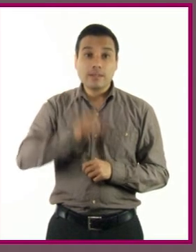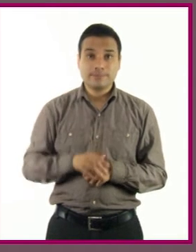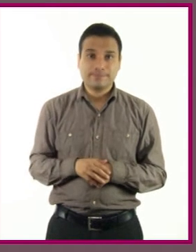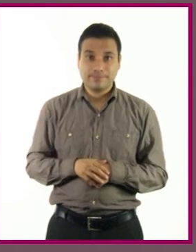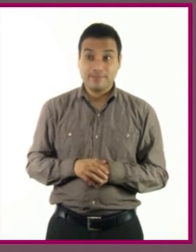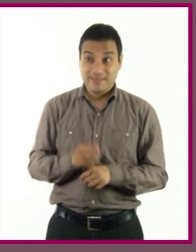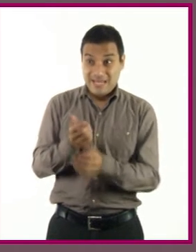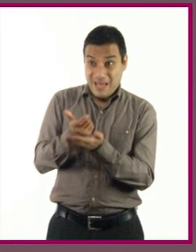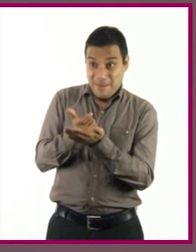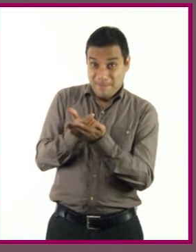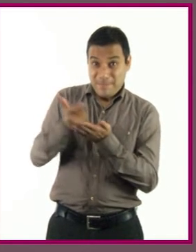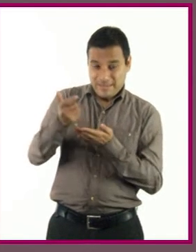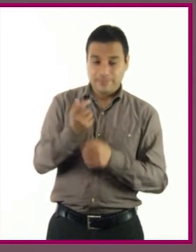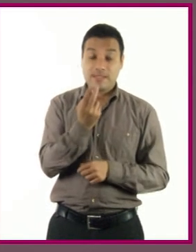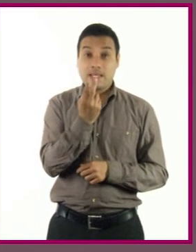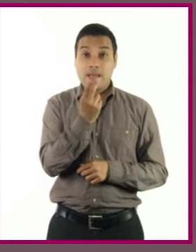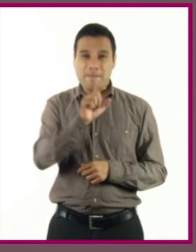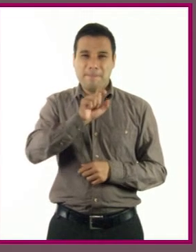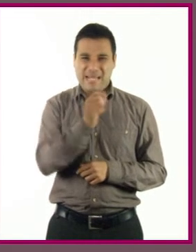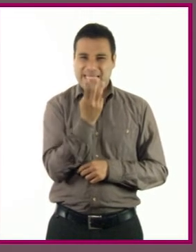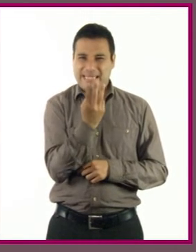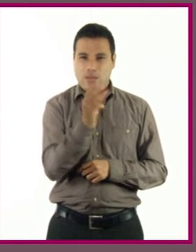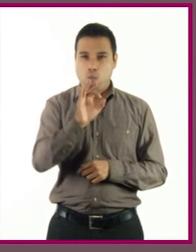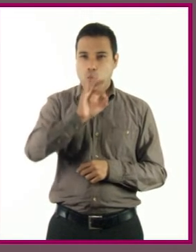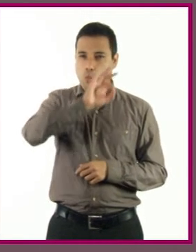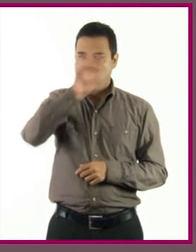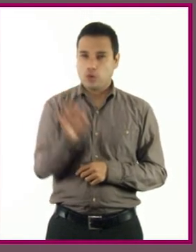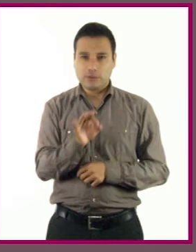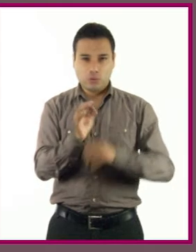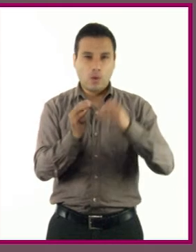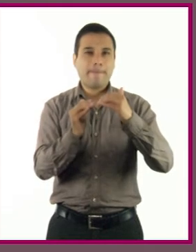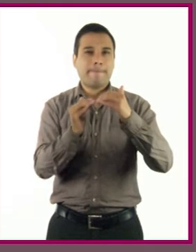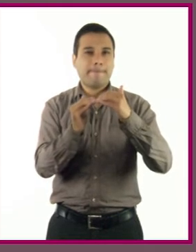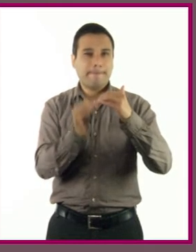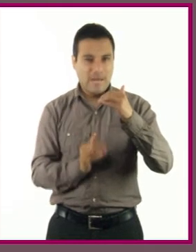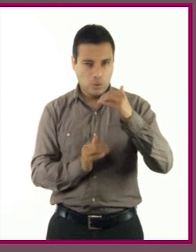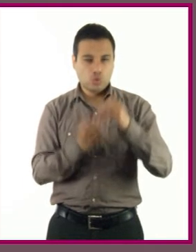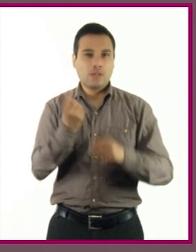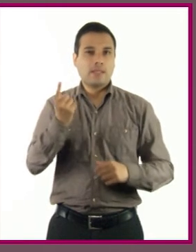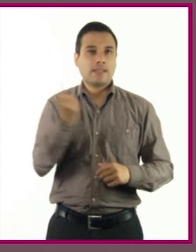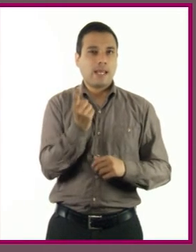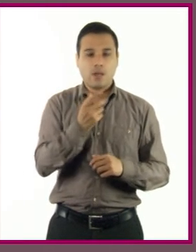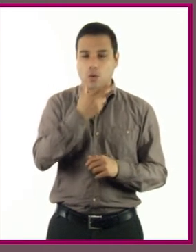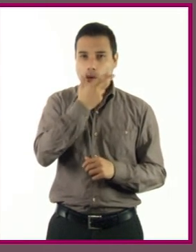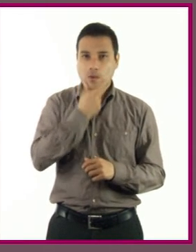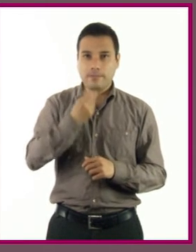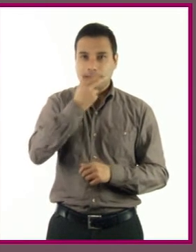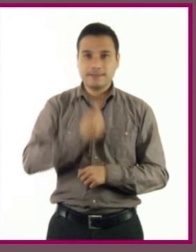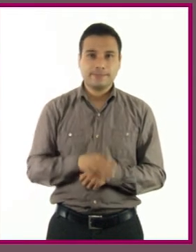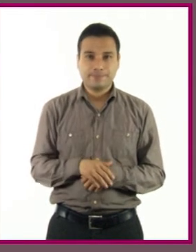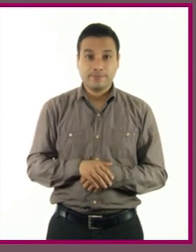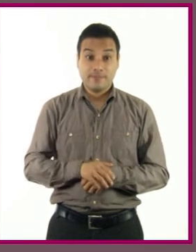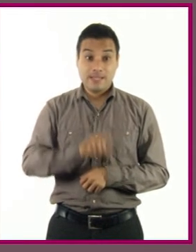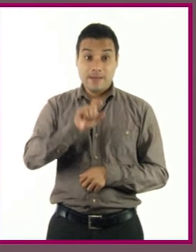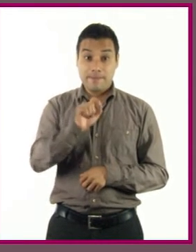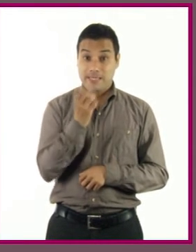un salario 23% menor al de los hombres y ocupan apenas el